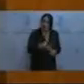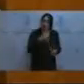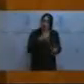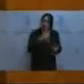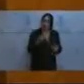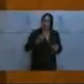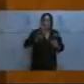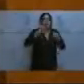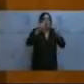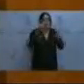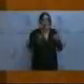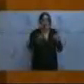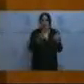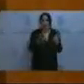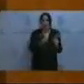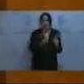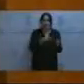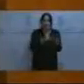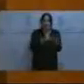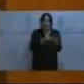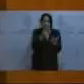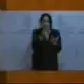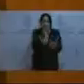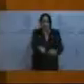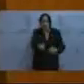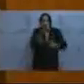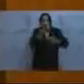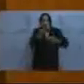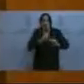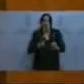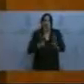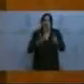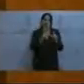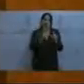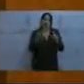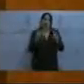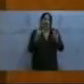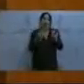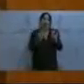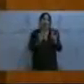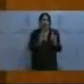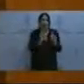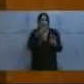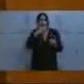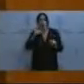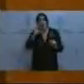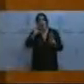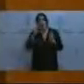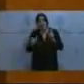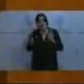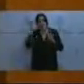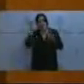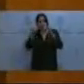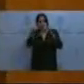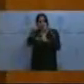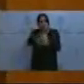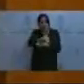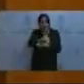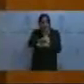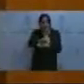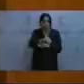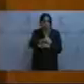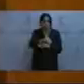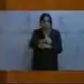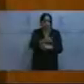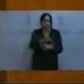reclaman reintegros de ayudas al sector forestal, a jóvenes ganaderos que se han incorporado porque,